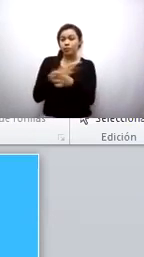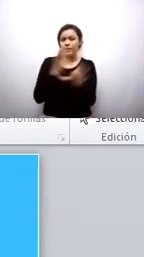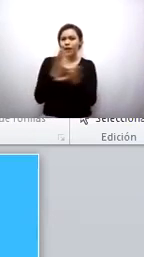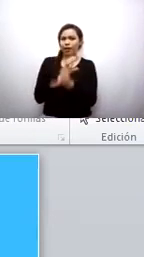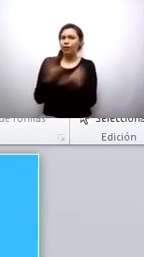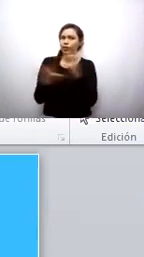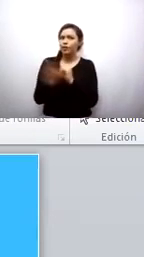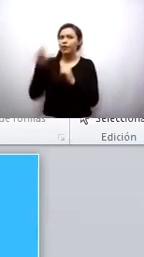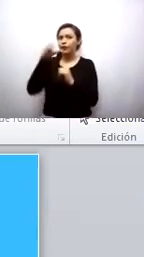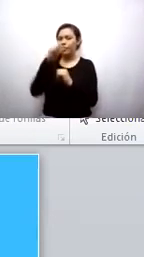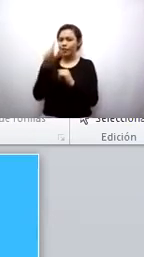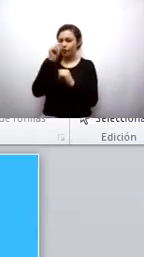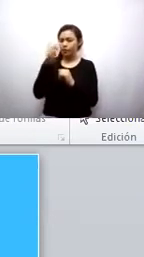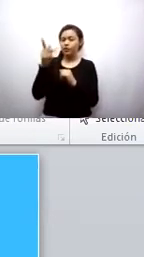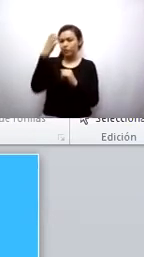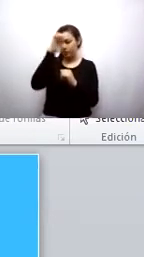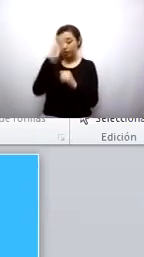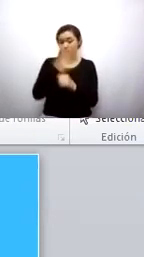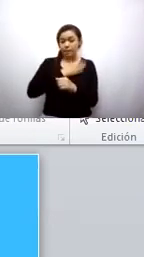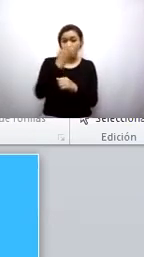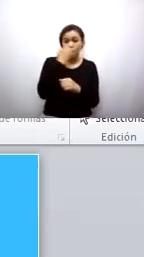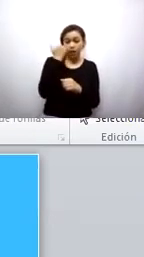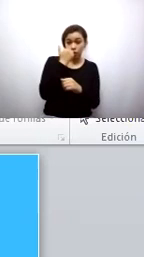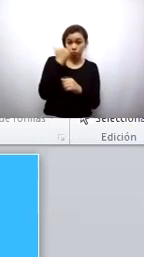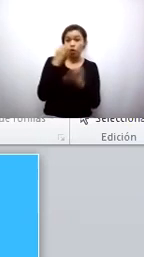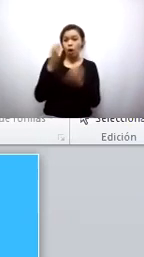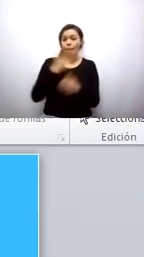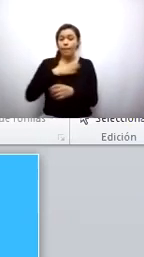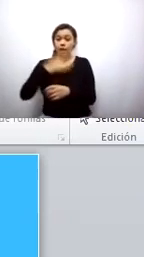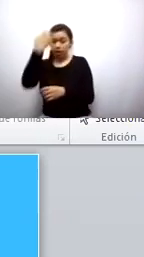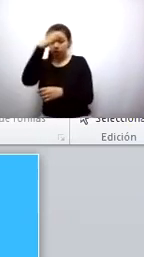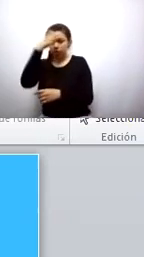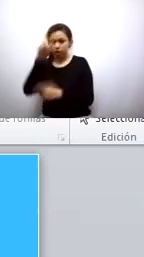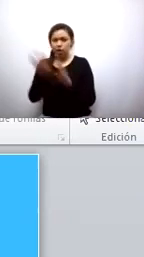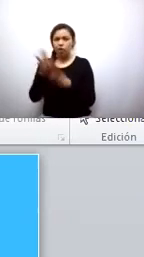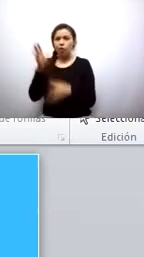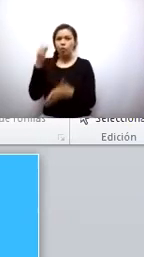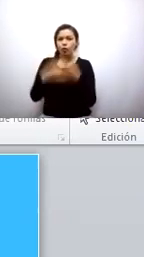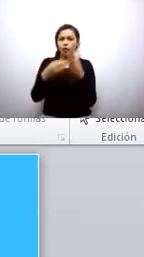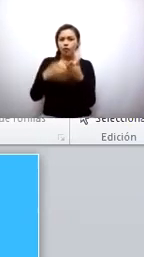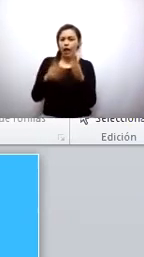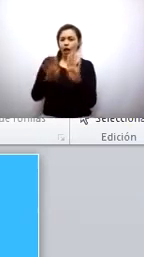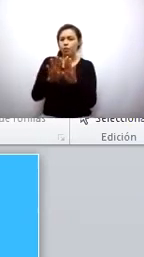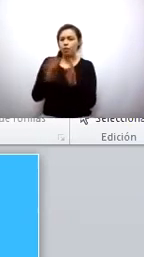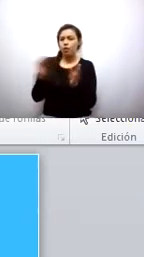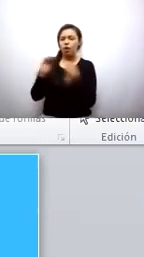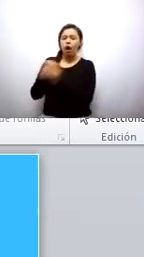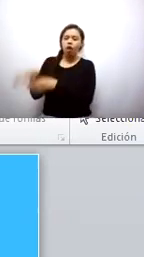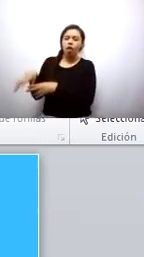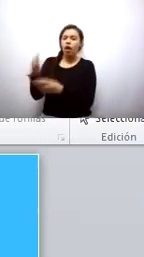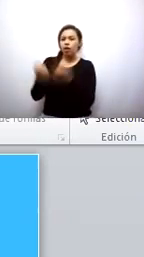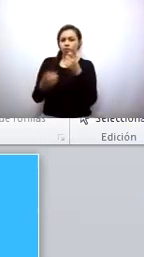con respecto a la experiencia, tanto de mis alumnos como la mía. Y al mismo tiempo integrando